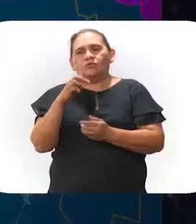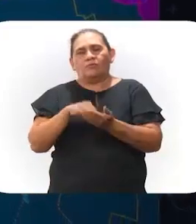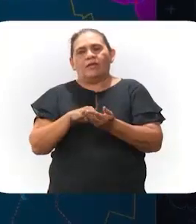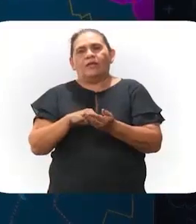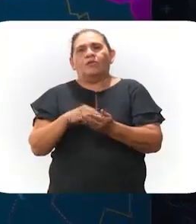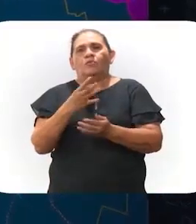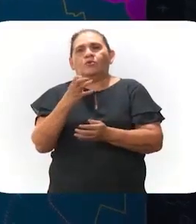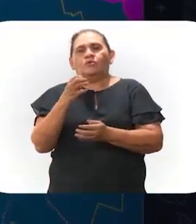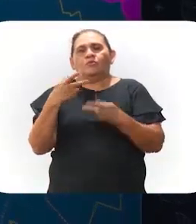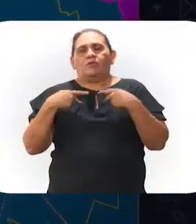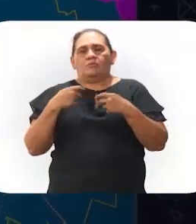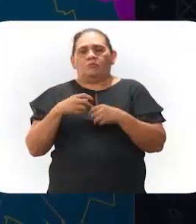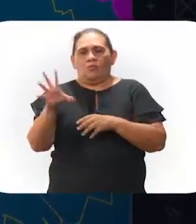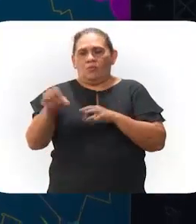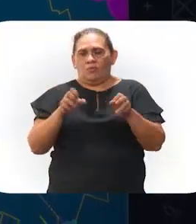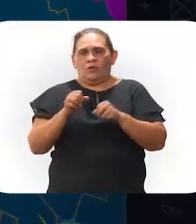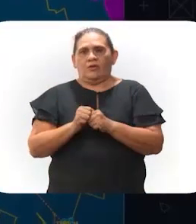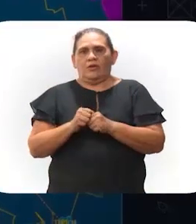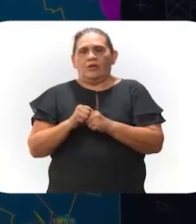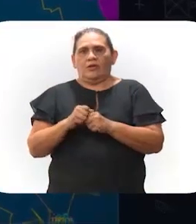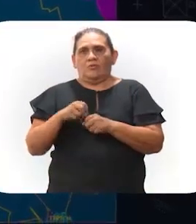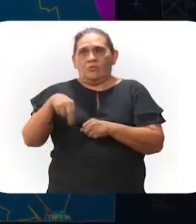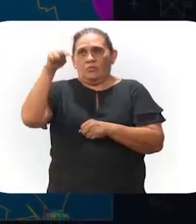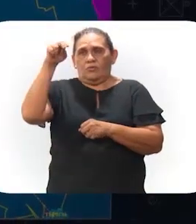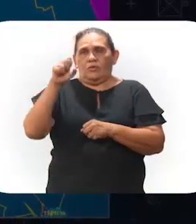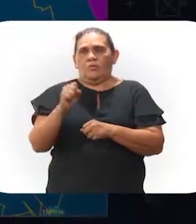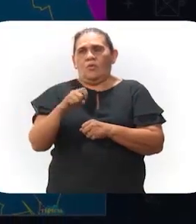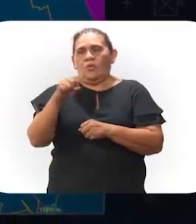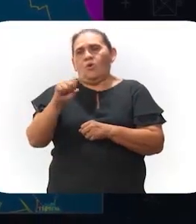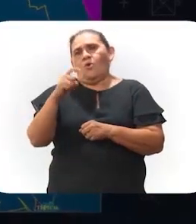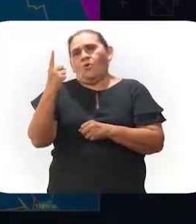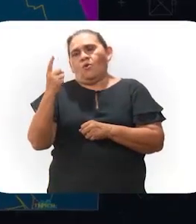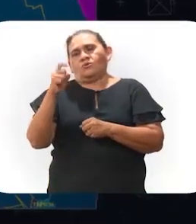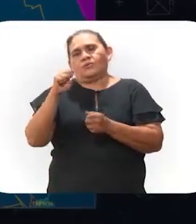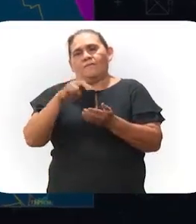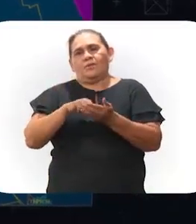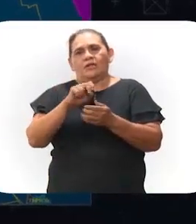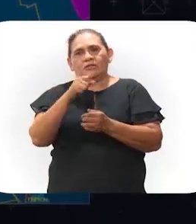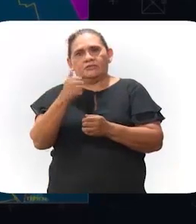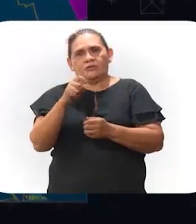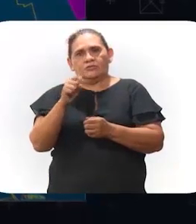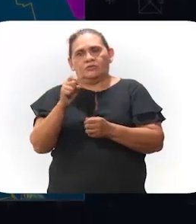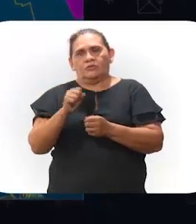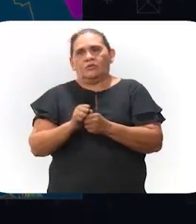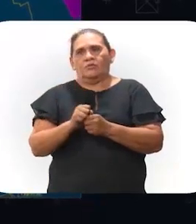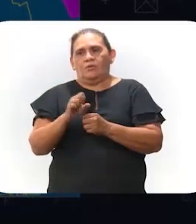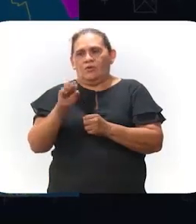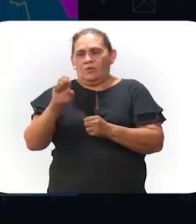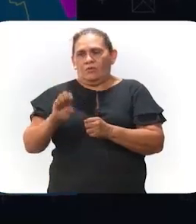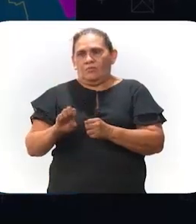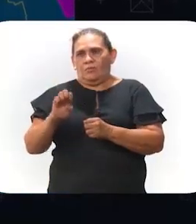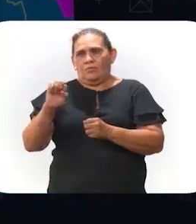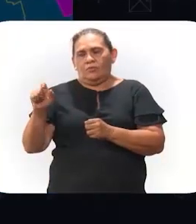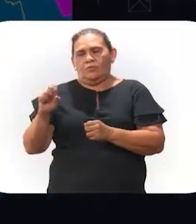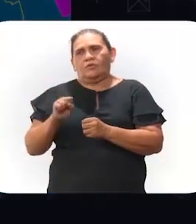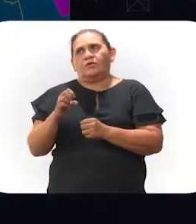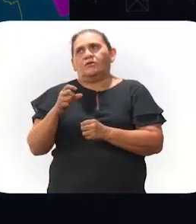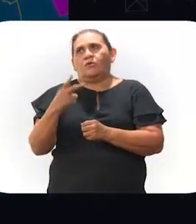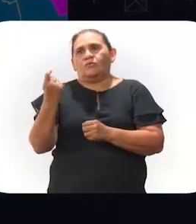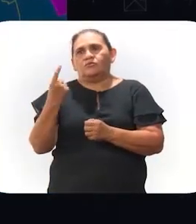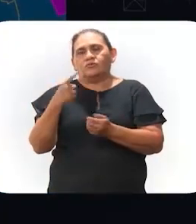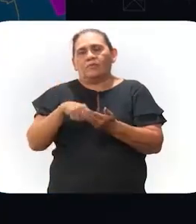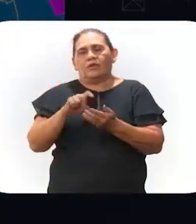contagiadas de coronavirus, que viven en la zona norte 11.155, en la zona oriente